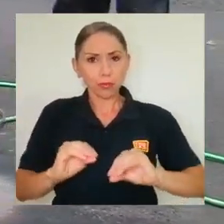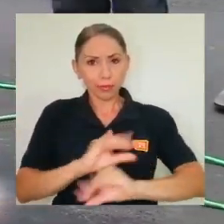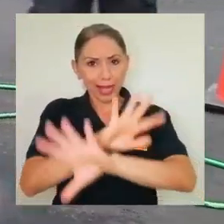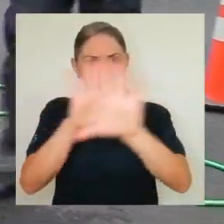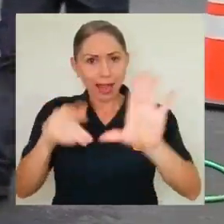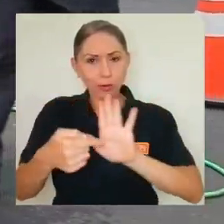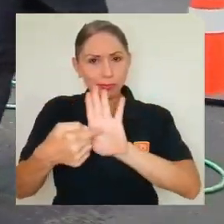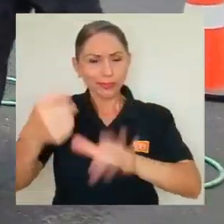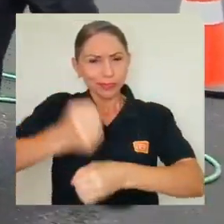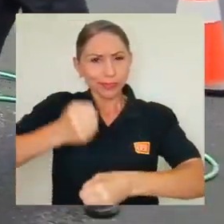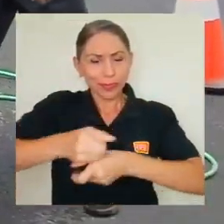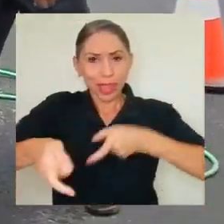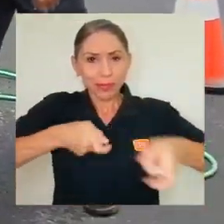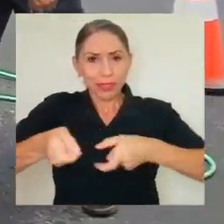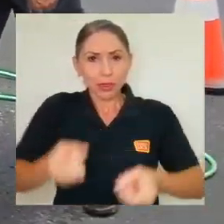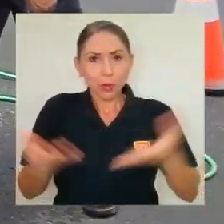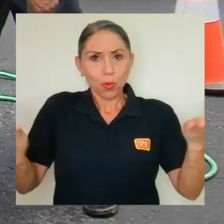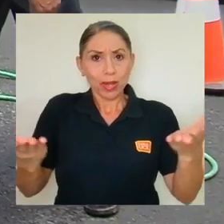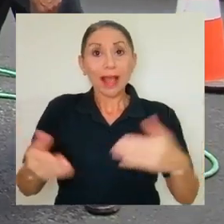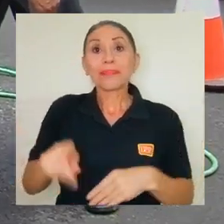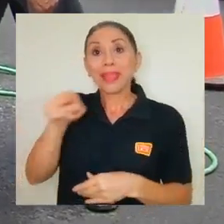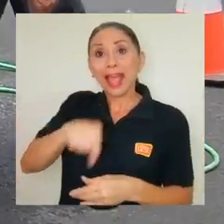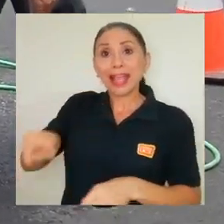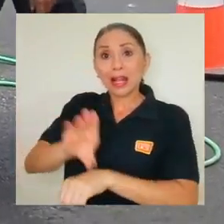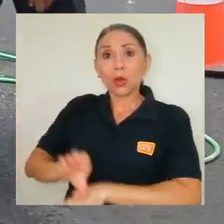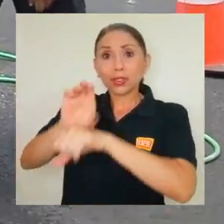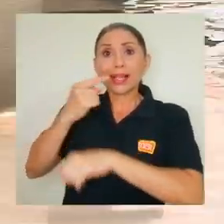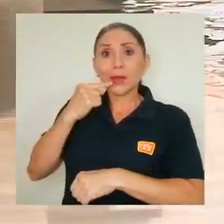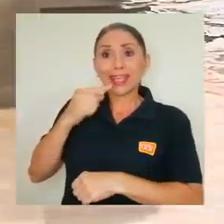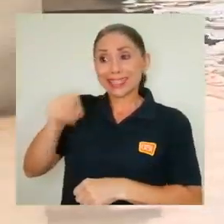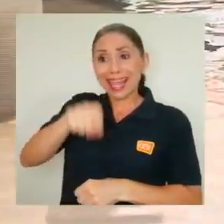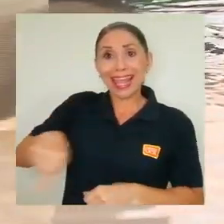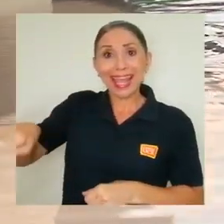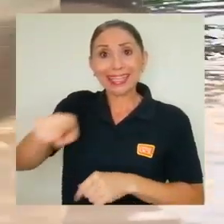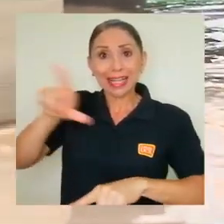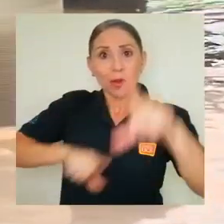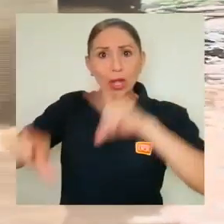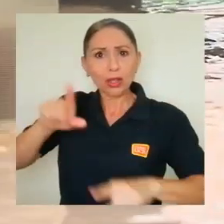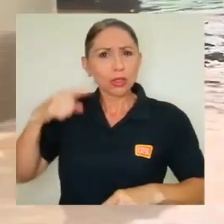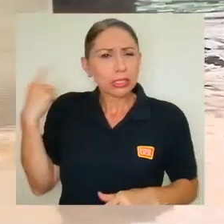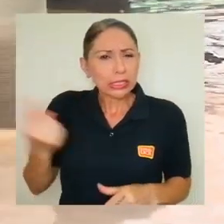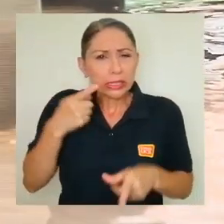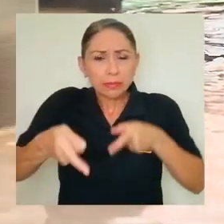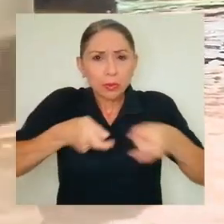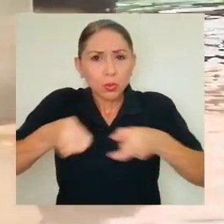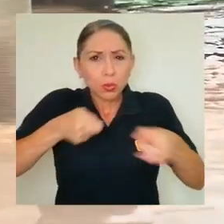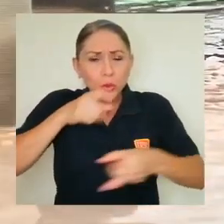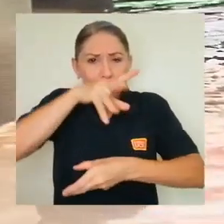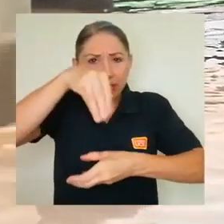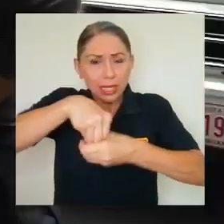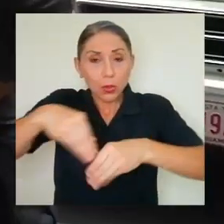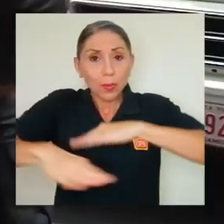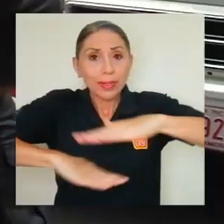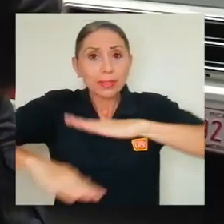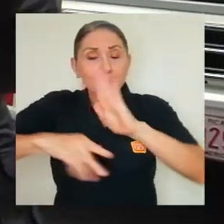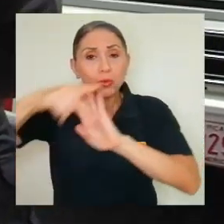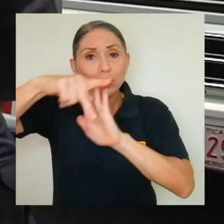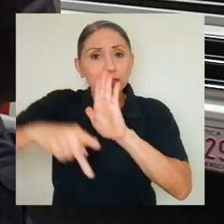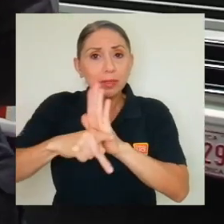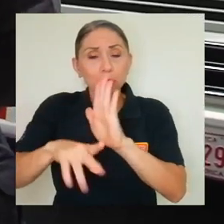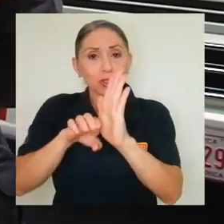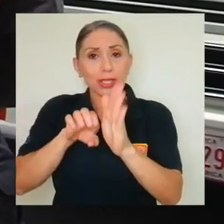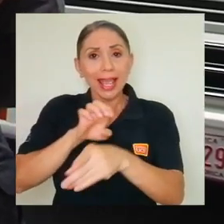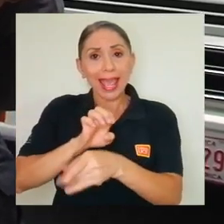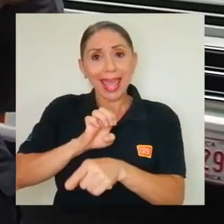Consejo Universitario destacó que este laboratorio ha mantenido el desempeño de su función fiscalizadora en estricto control interno basado en los principios